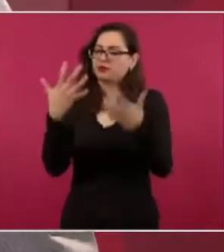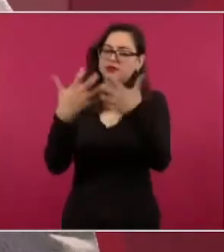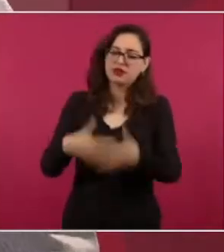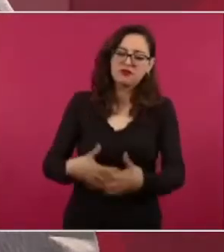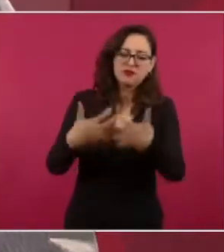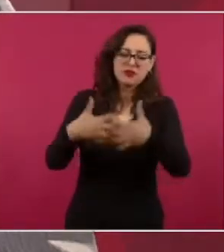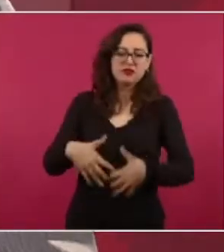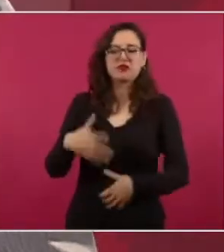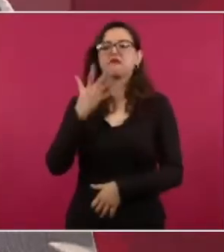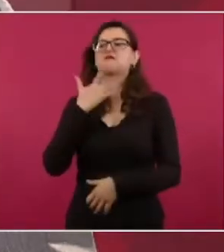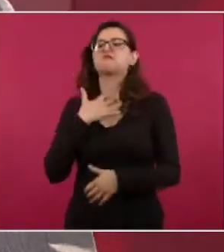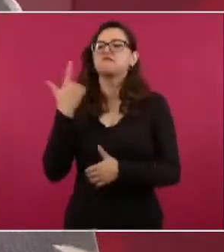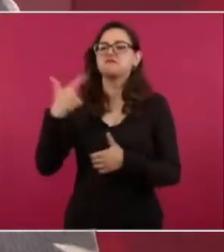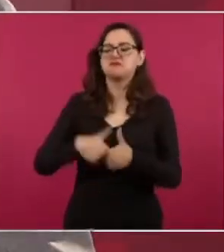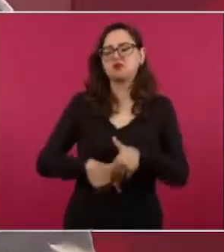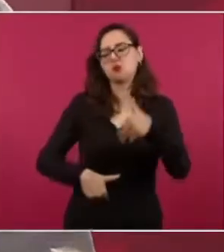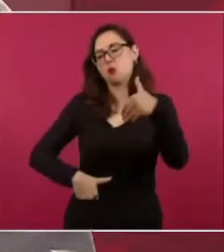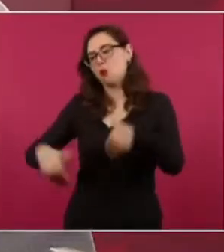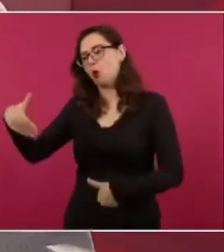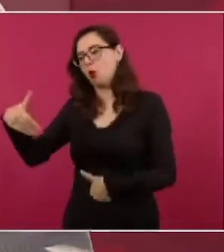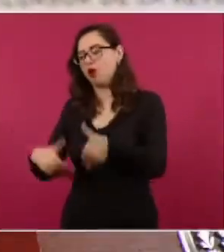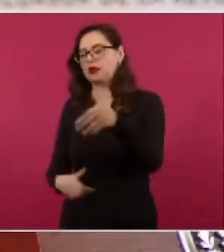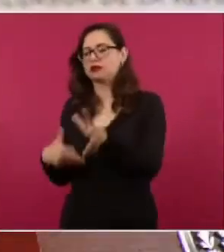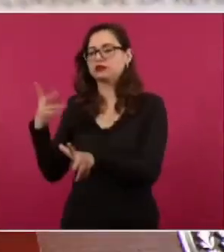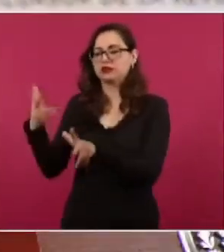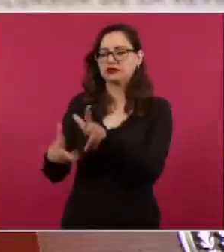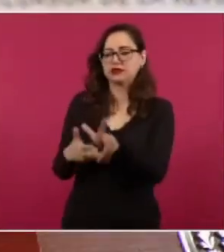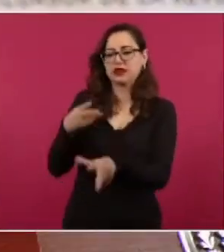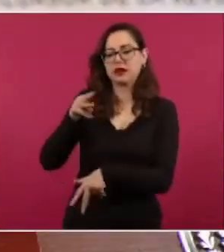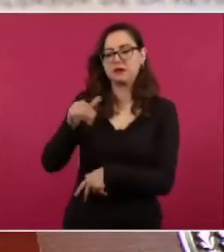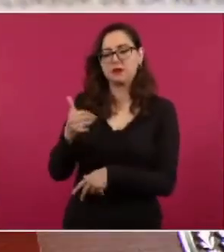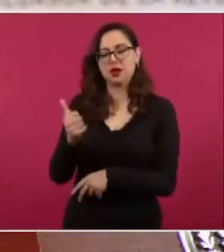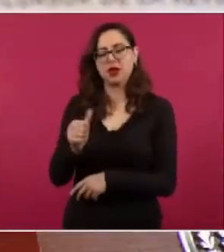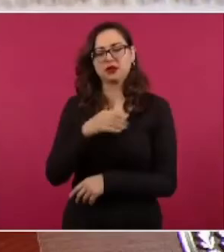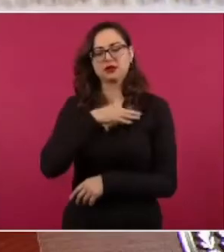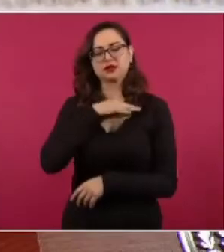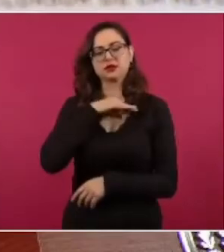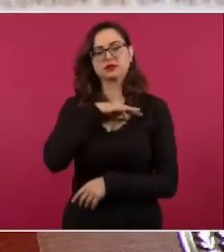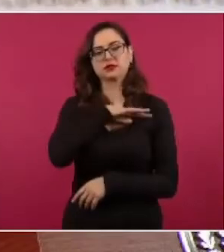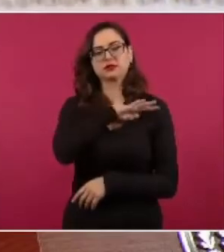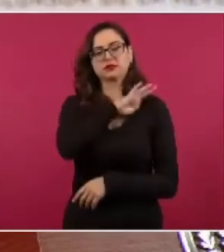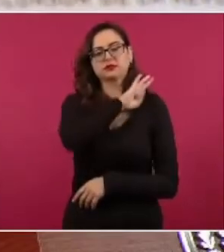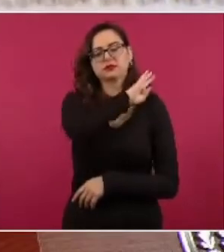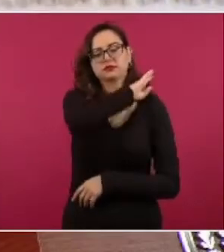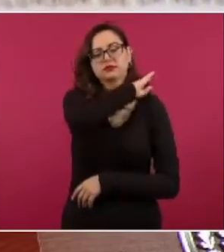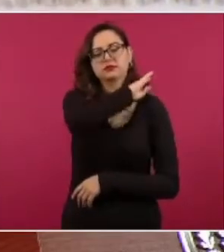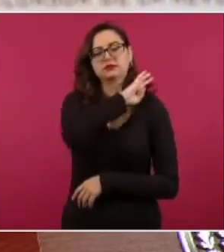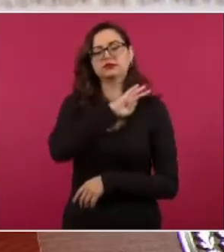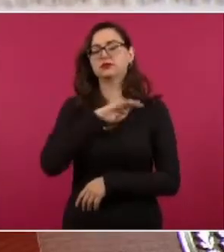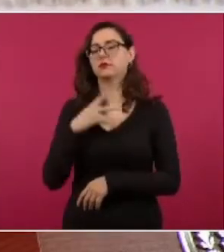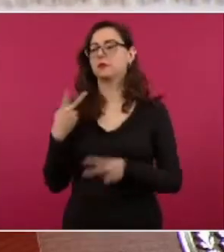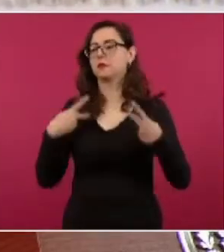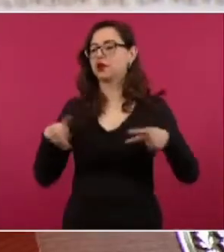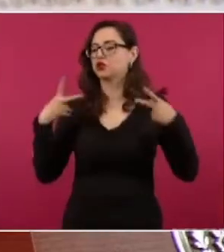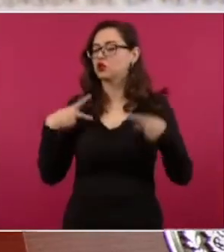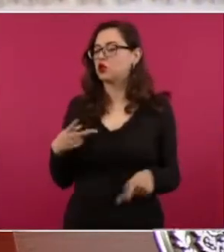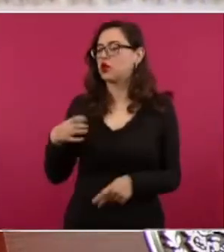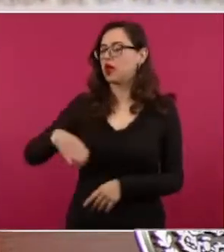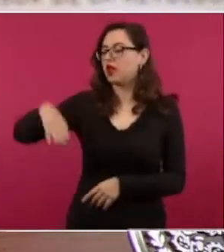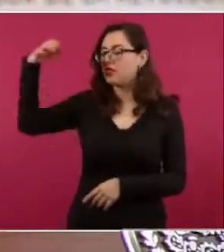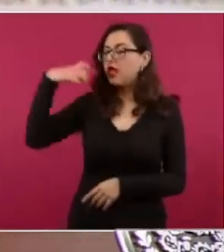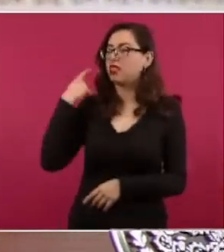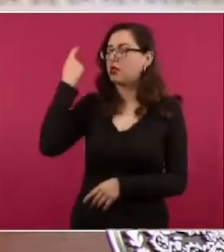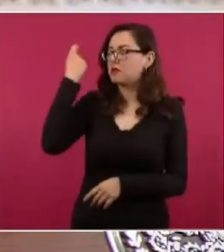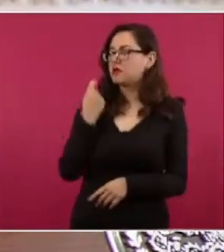Maya, bueno, inconformes con las pensiones a los adultos mayores, inconformes